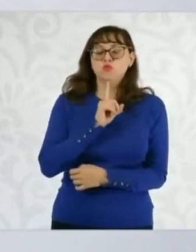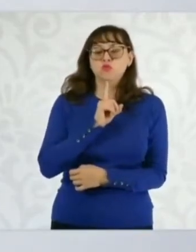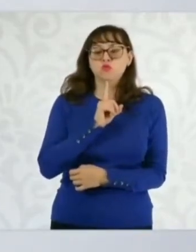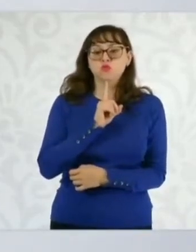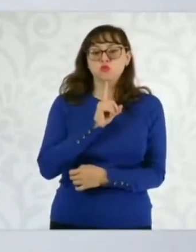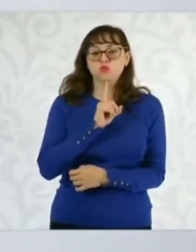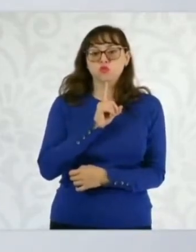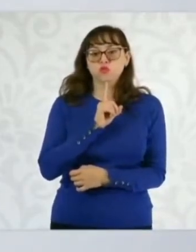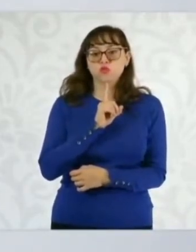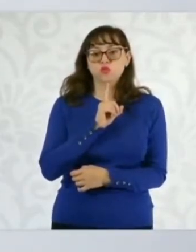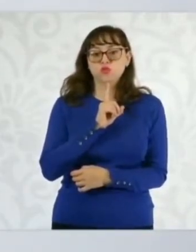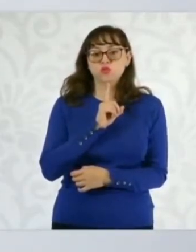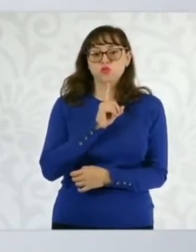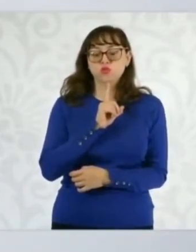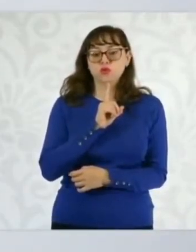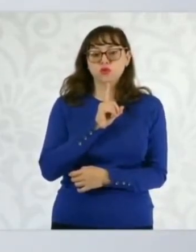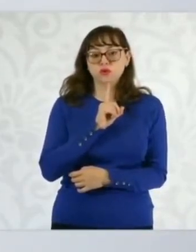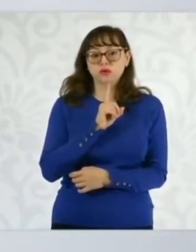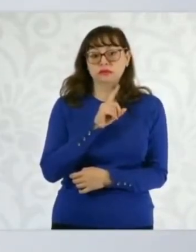fue